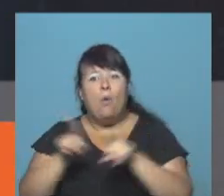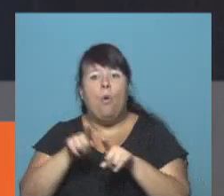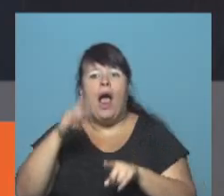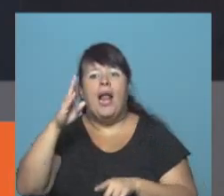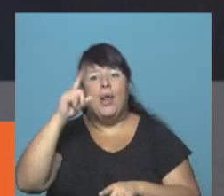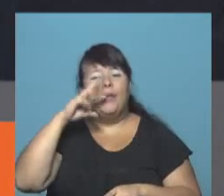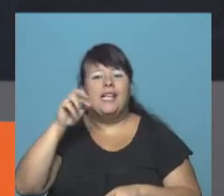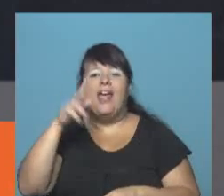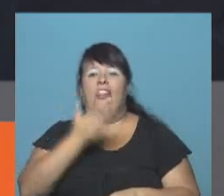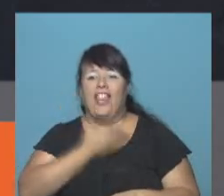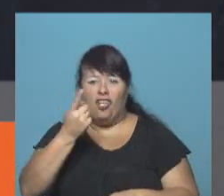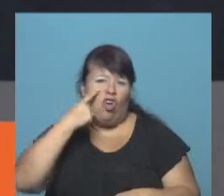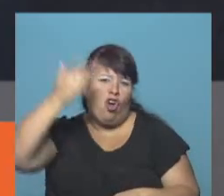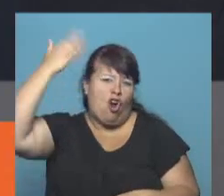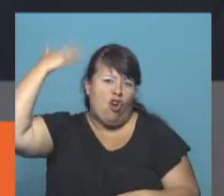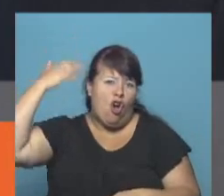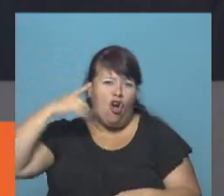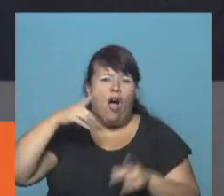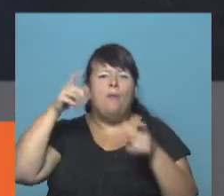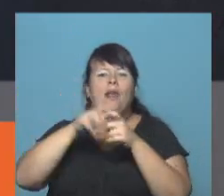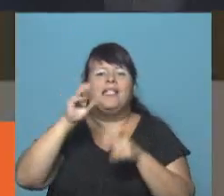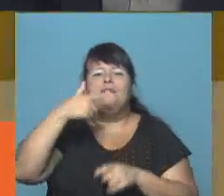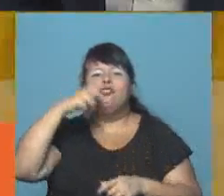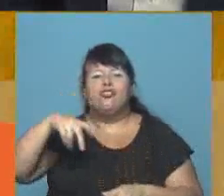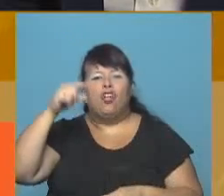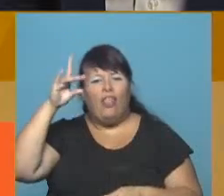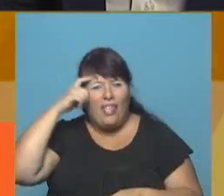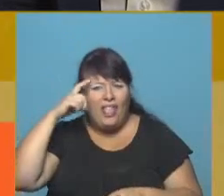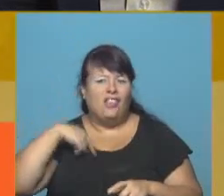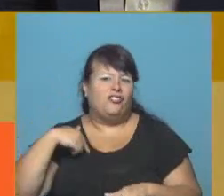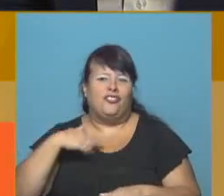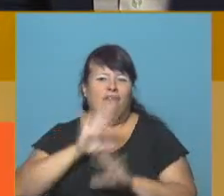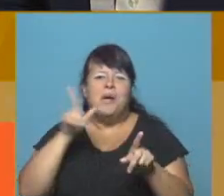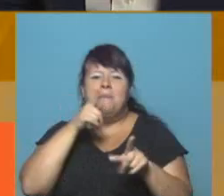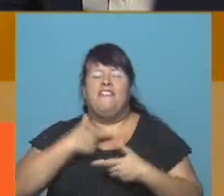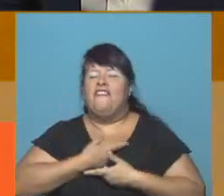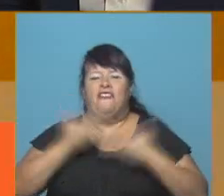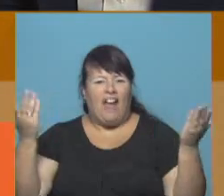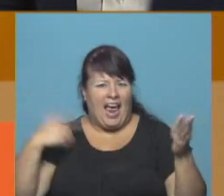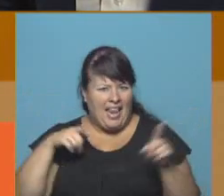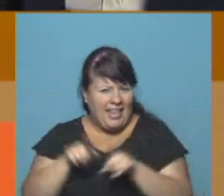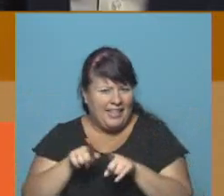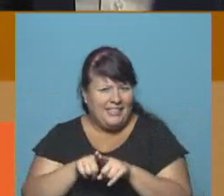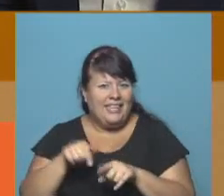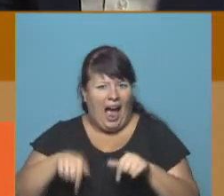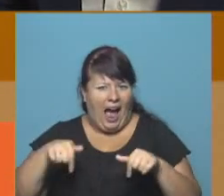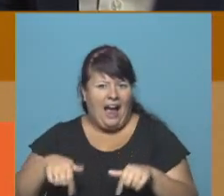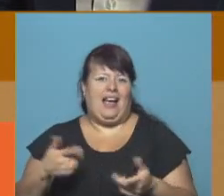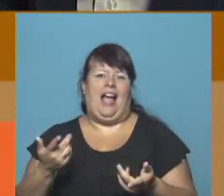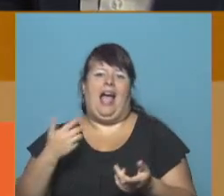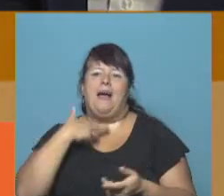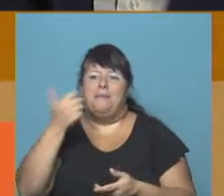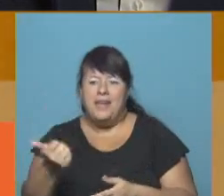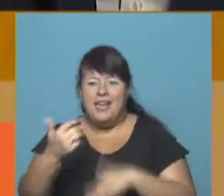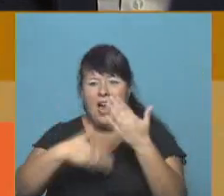Jorge Bechara, el director, que lo conozco desde Son de 10. Yo estoy con una felicidad de estar acá, de que mi